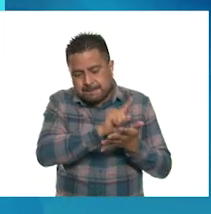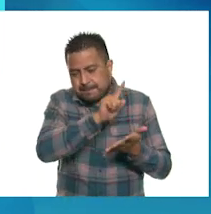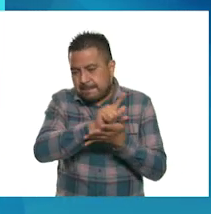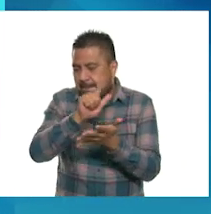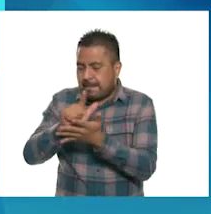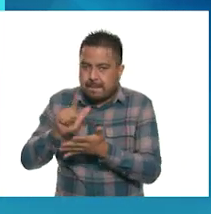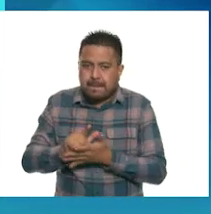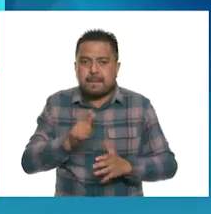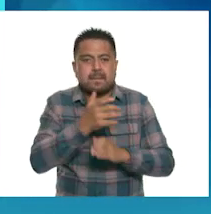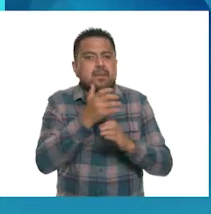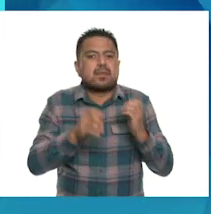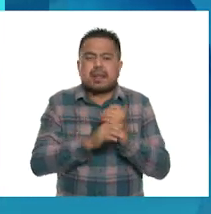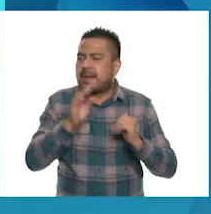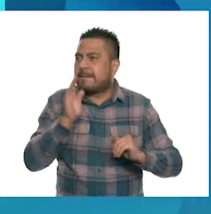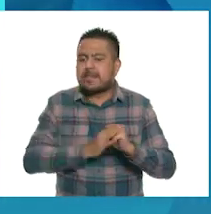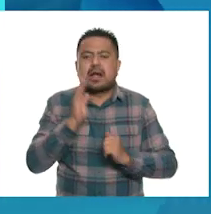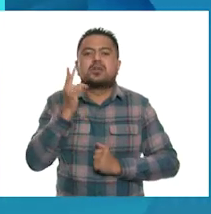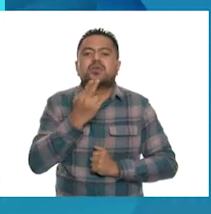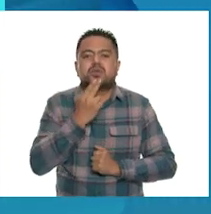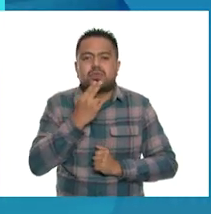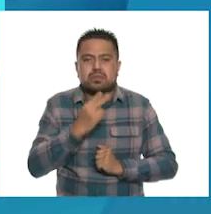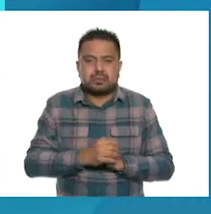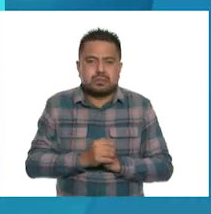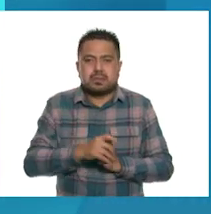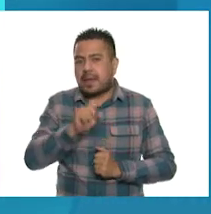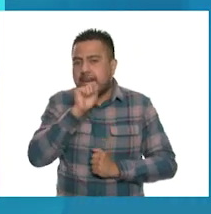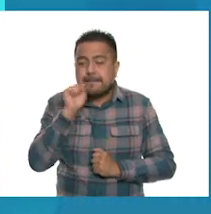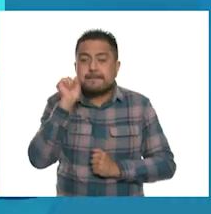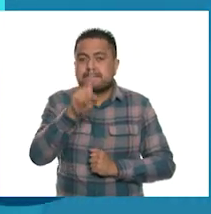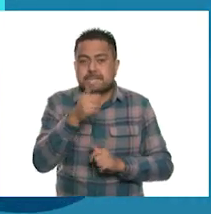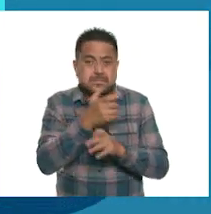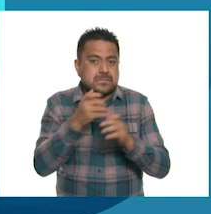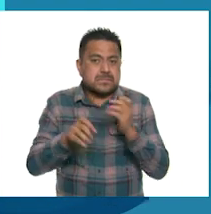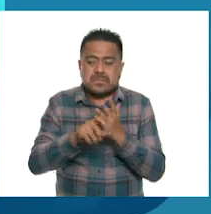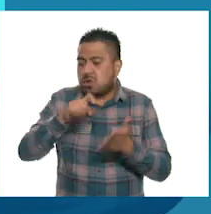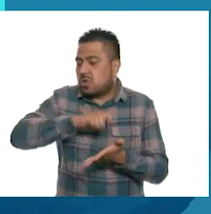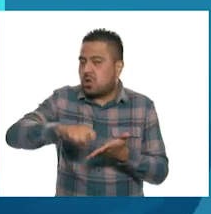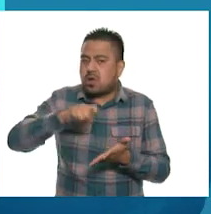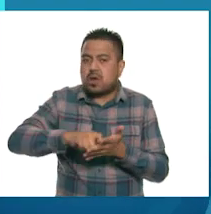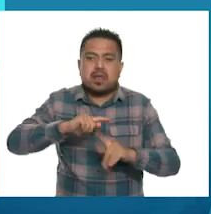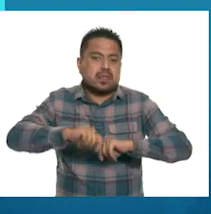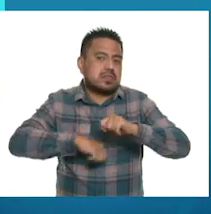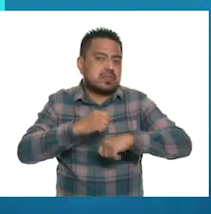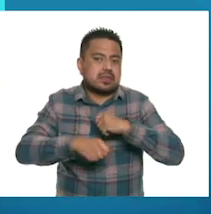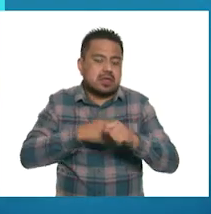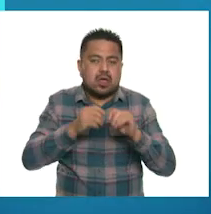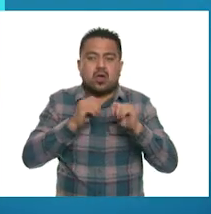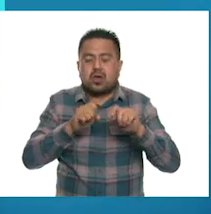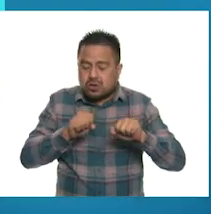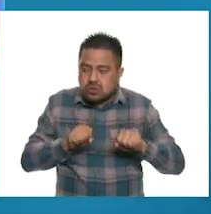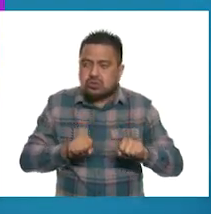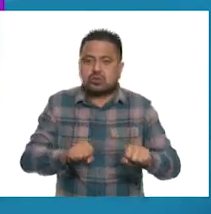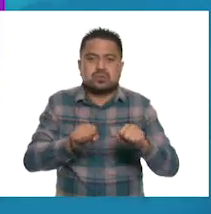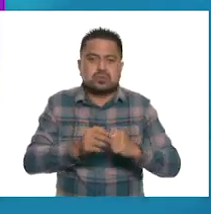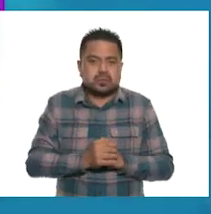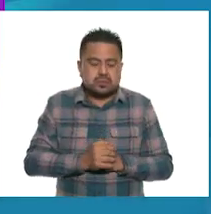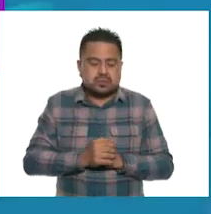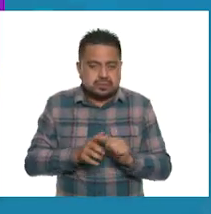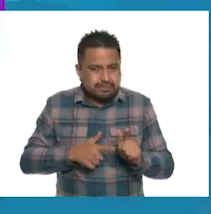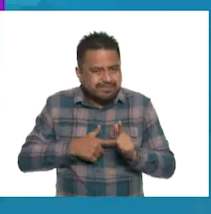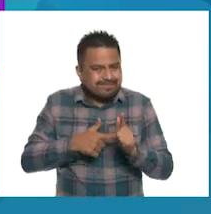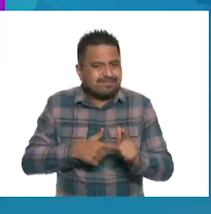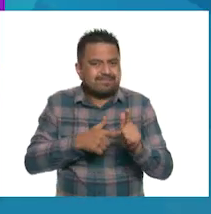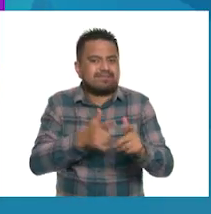Desinfecta las superficies de los objetos que más utilizas. También las cosas que compres en la tienda o en el supermercado.